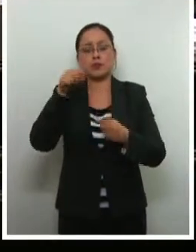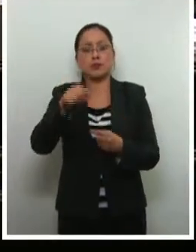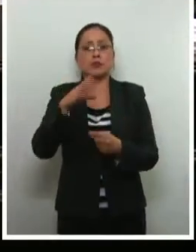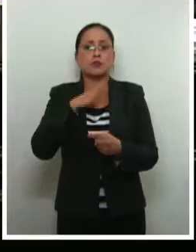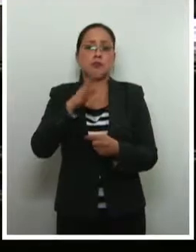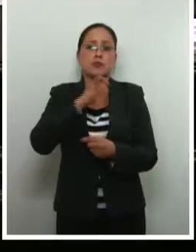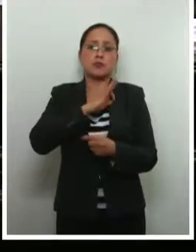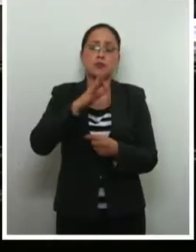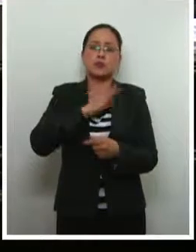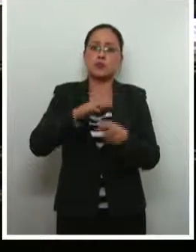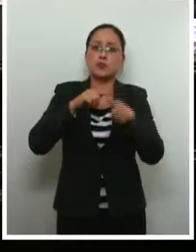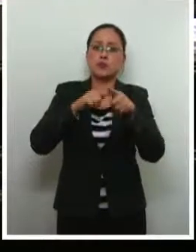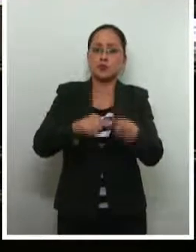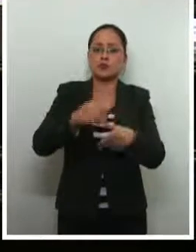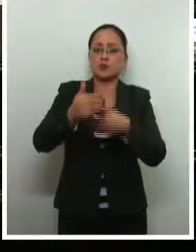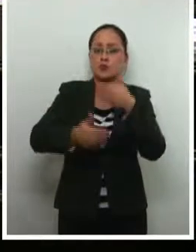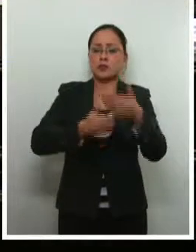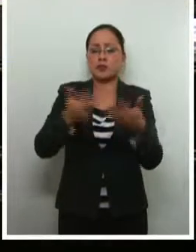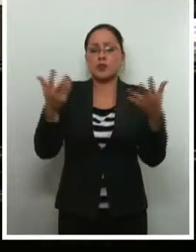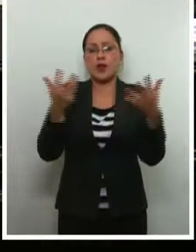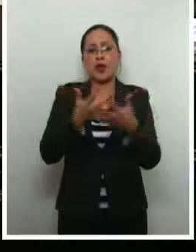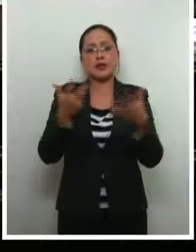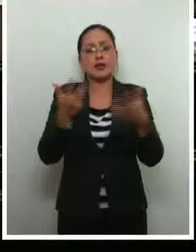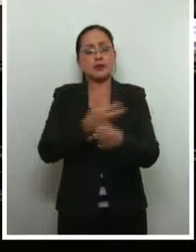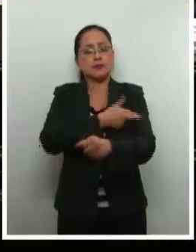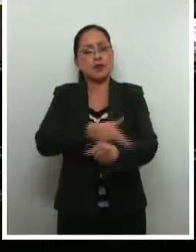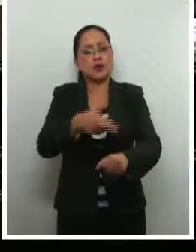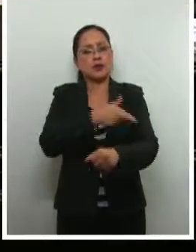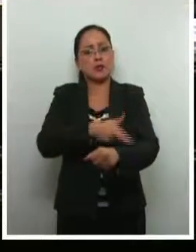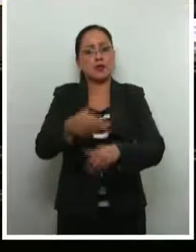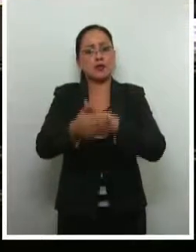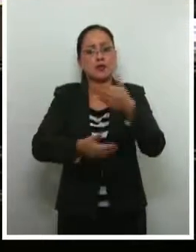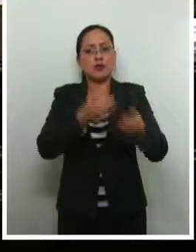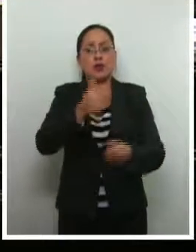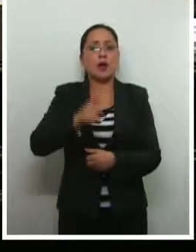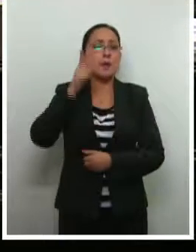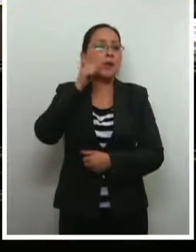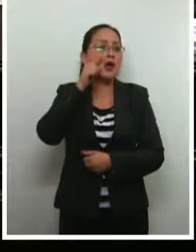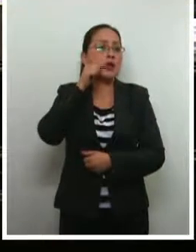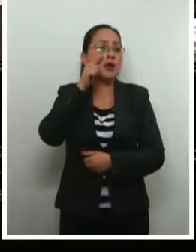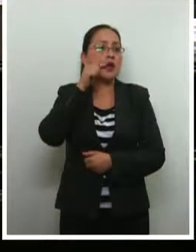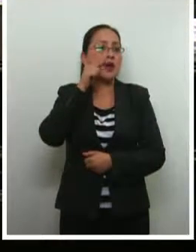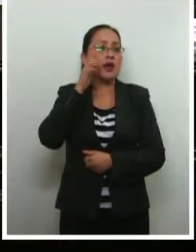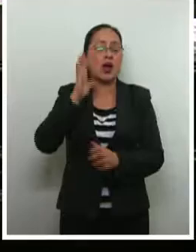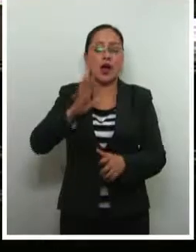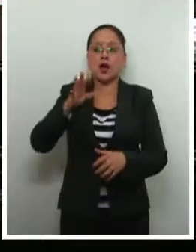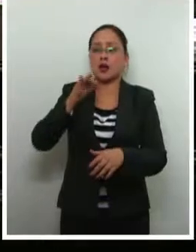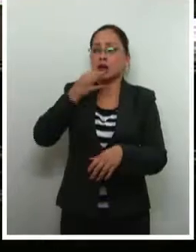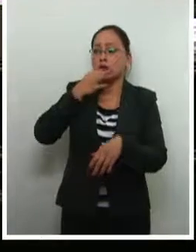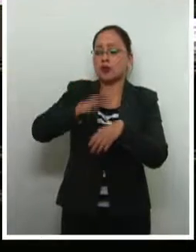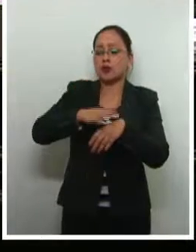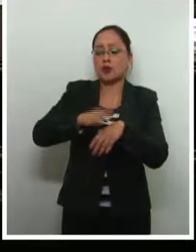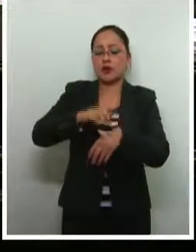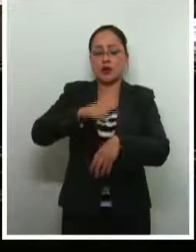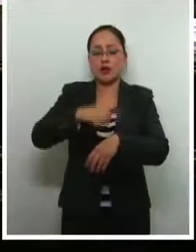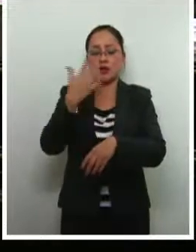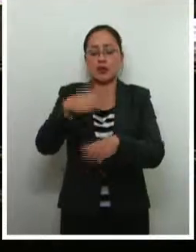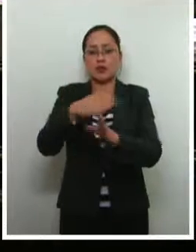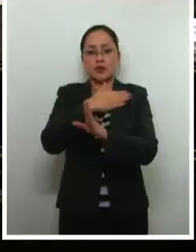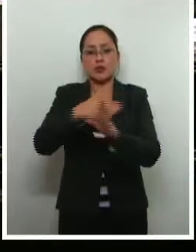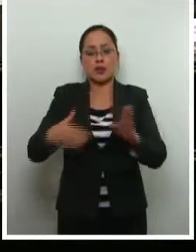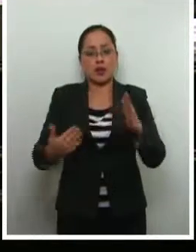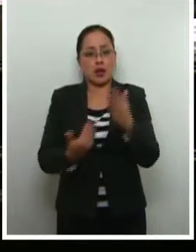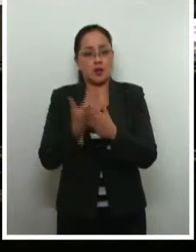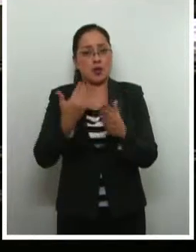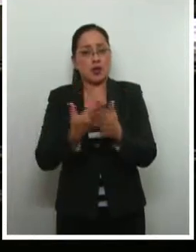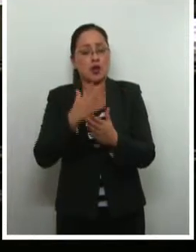podrá continuar su desahogo a lo largo del día de mañana. Se ha convocado inicialmente a las 10:30 de la